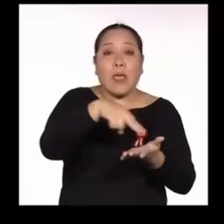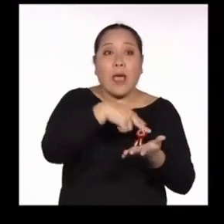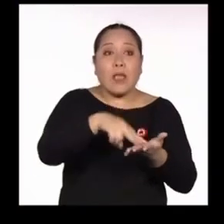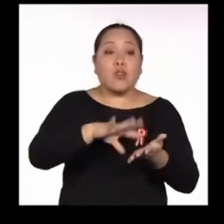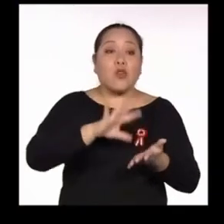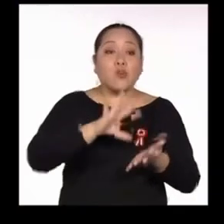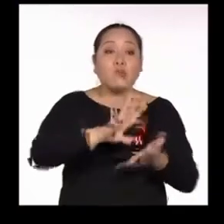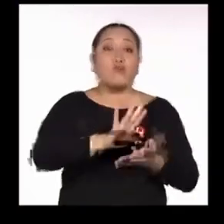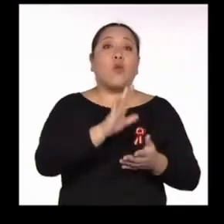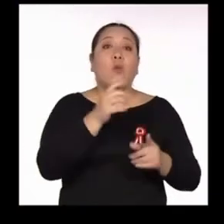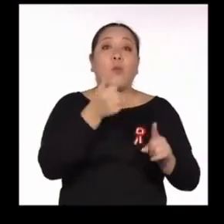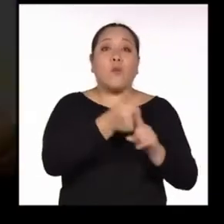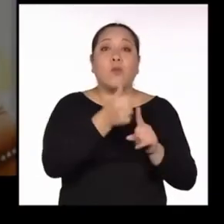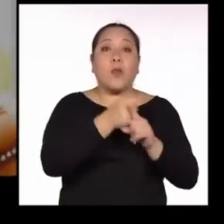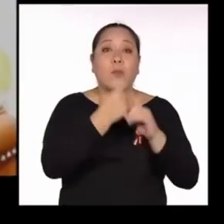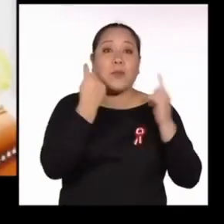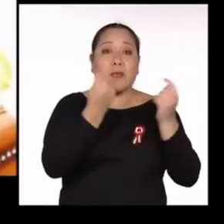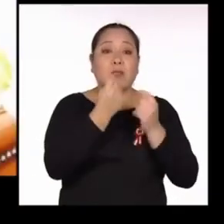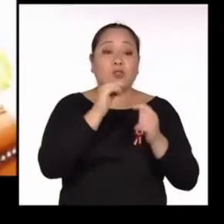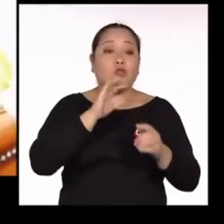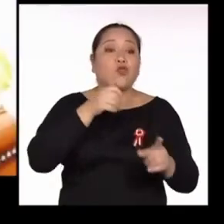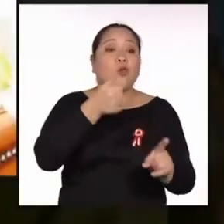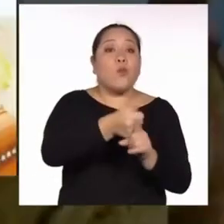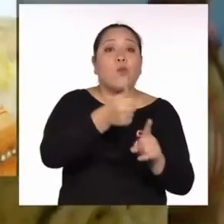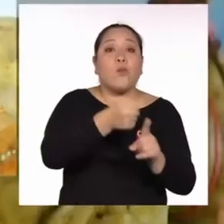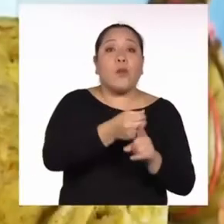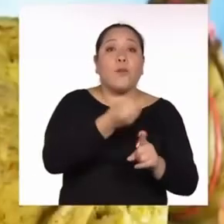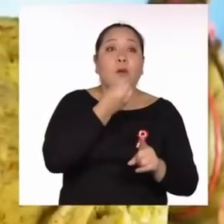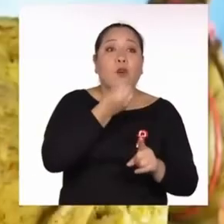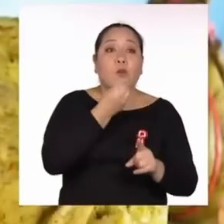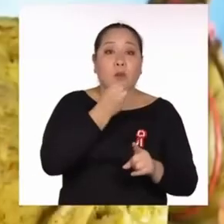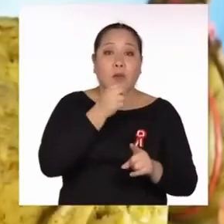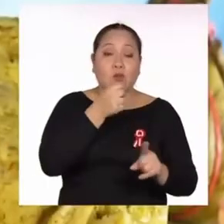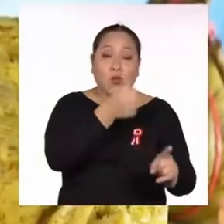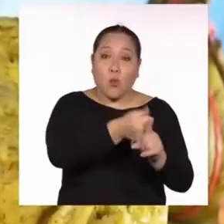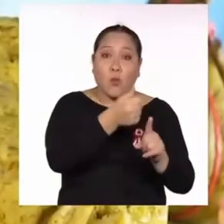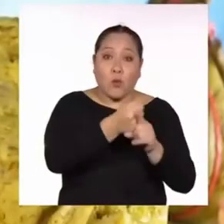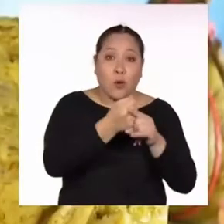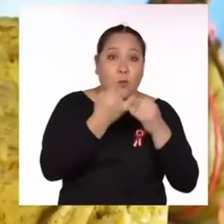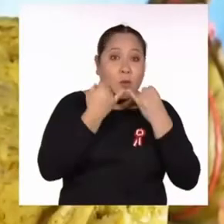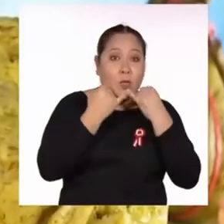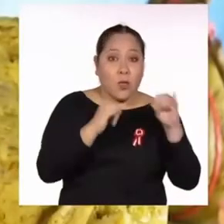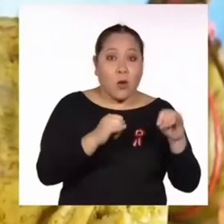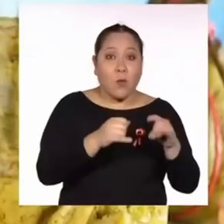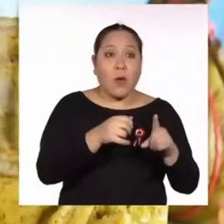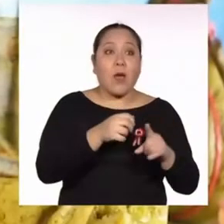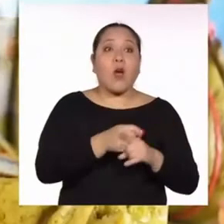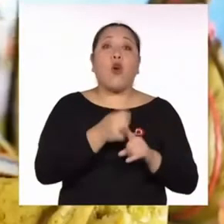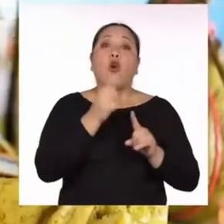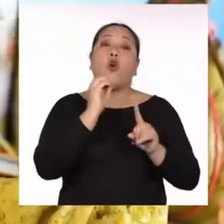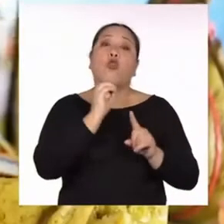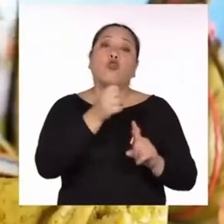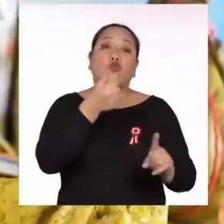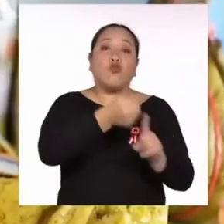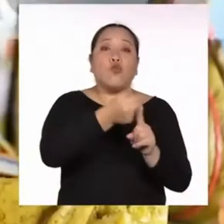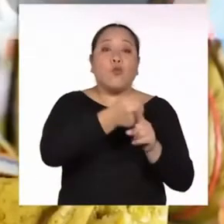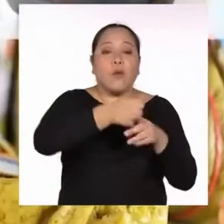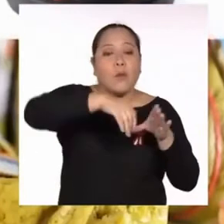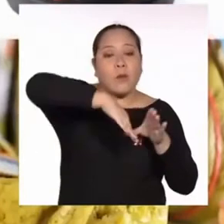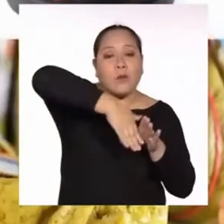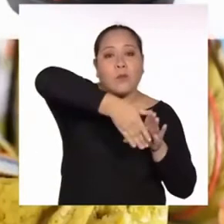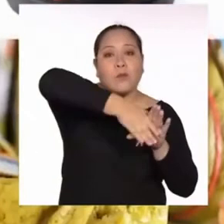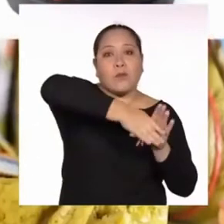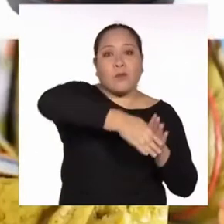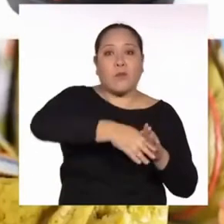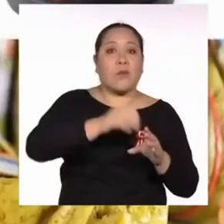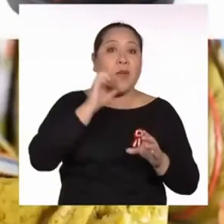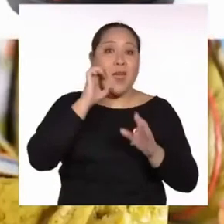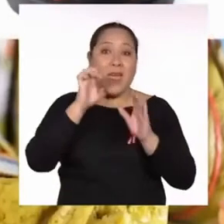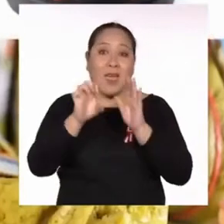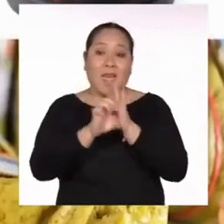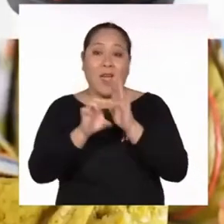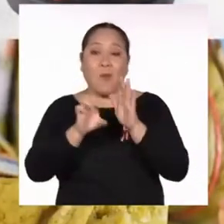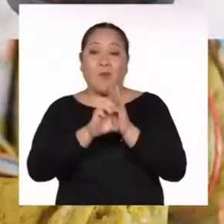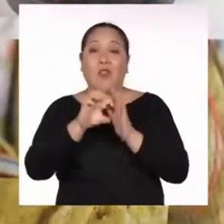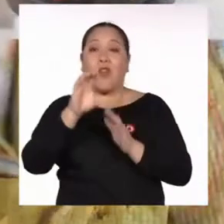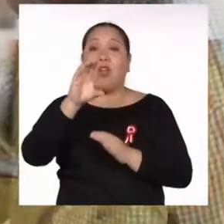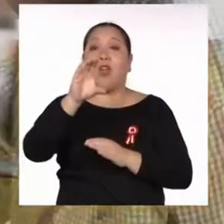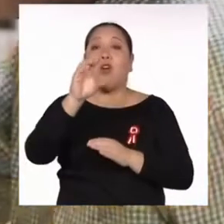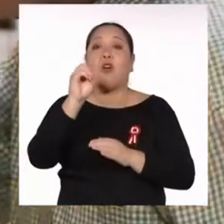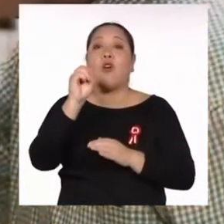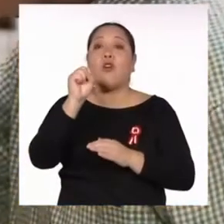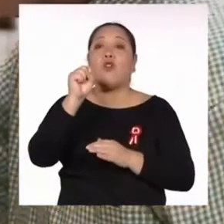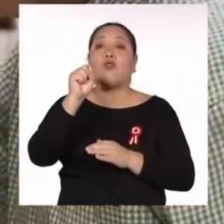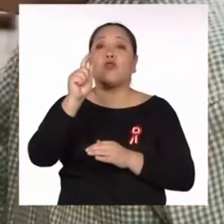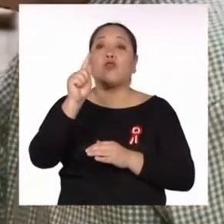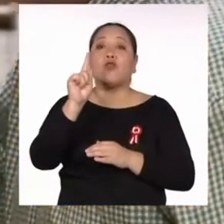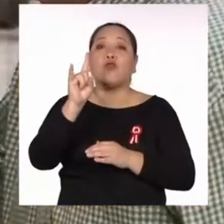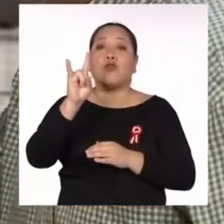fiestas sus comidas su dialecto o su artesanía pongamos algunos ejemplos de costumbres que estoy seguro ustedes